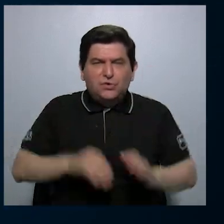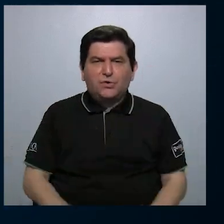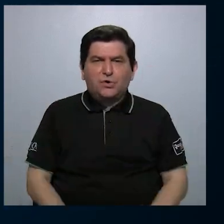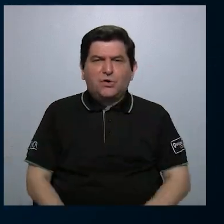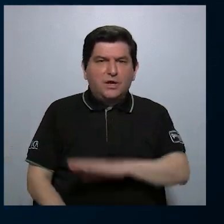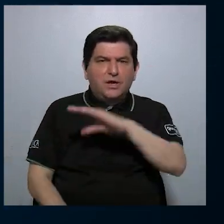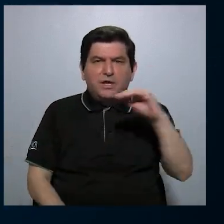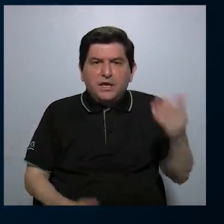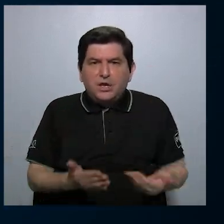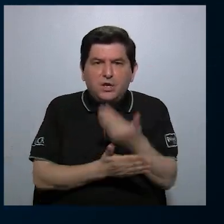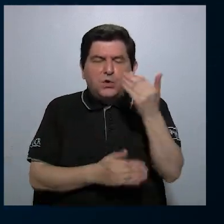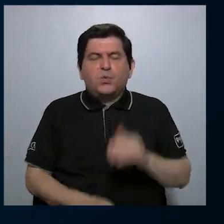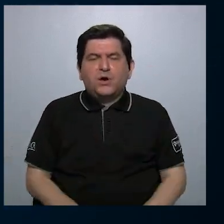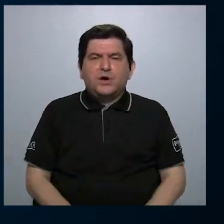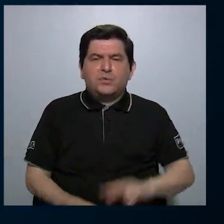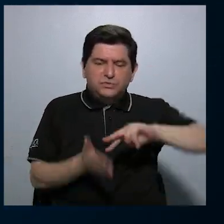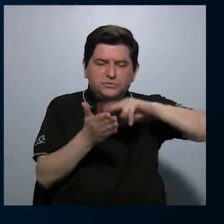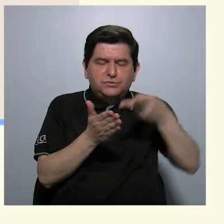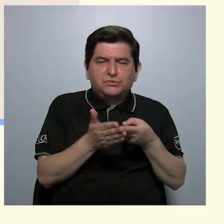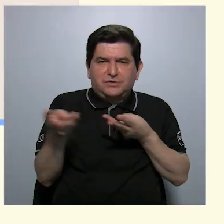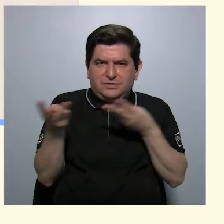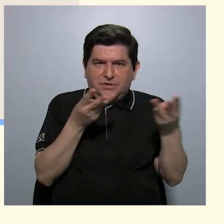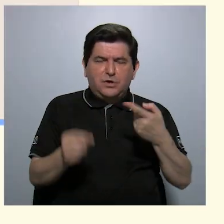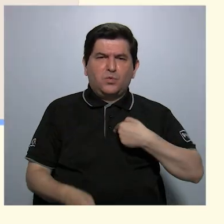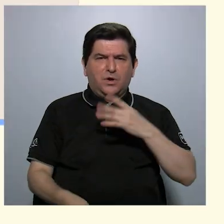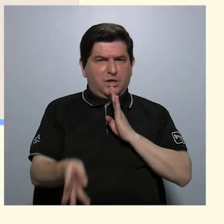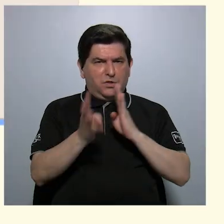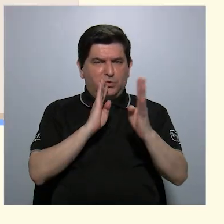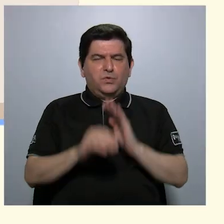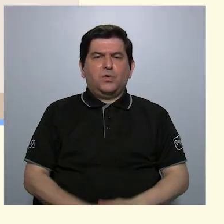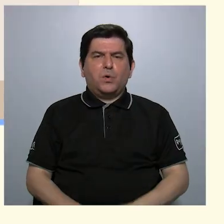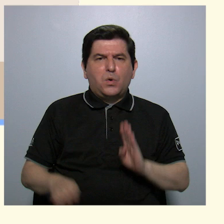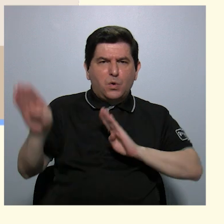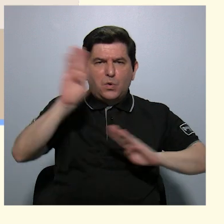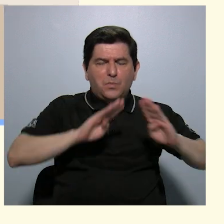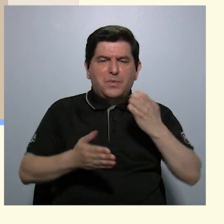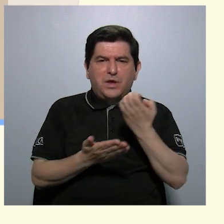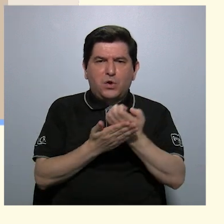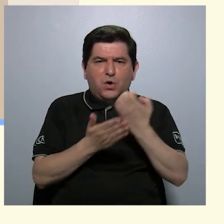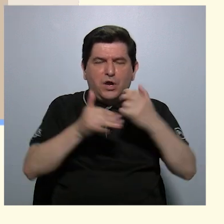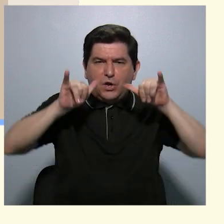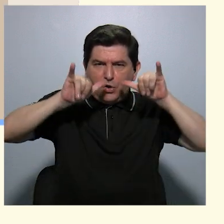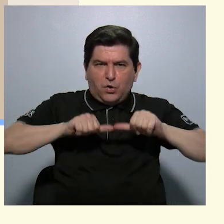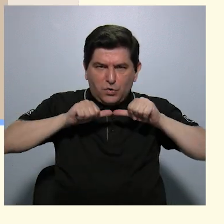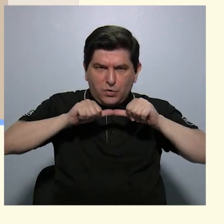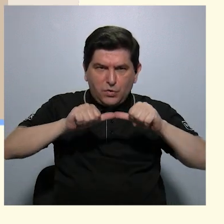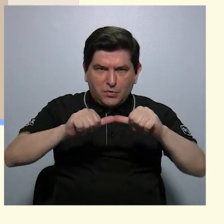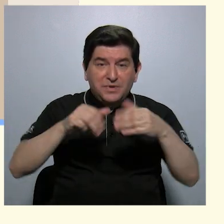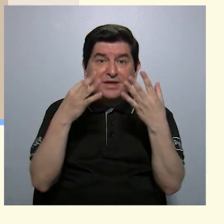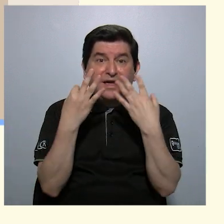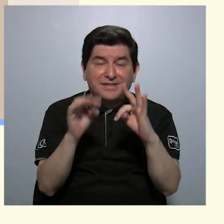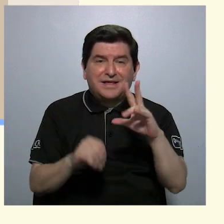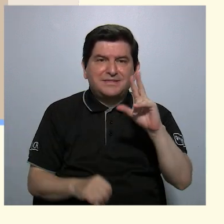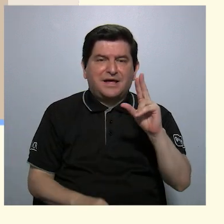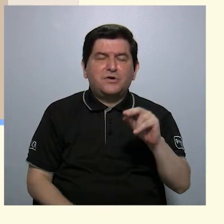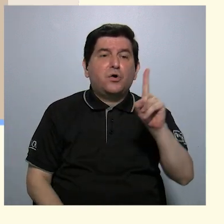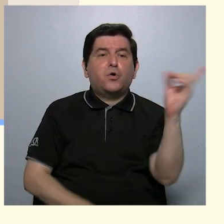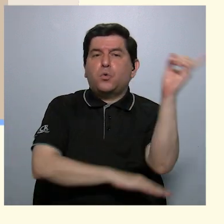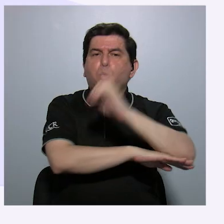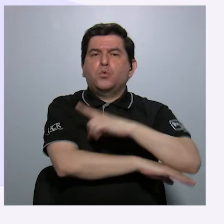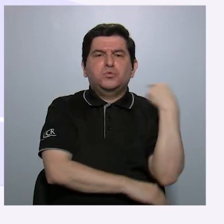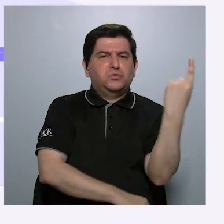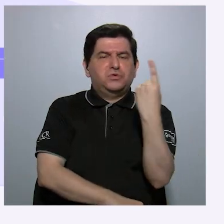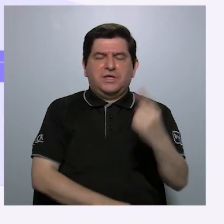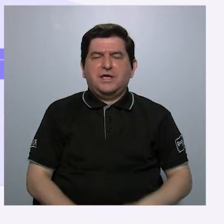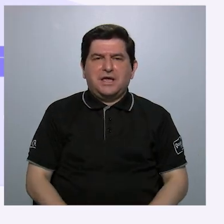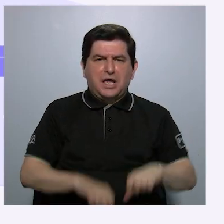crear nuevos conceptos de mercado. Esto, cuando uno habla de una bioeconomía sostenible, es buscar que no sea flor de un día,